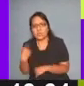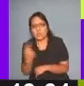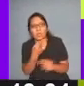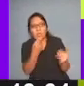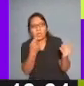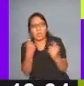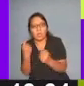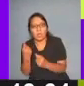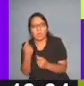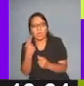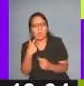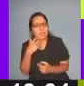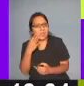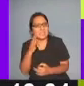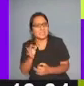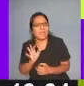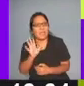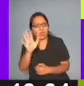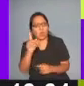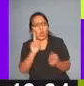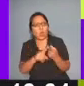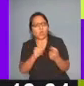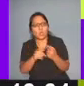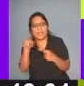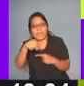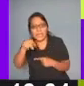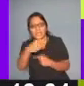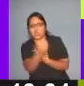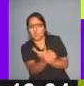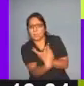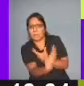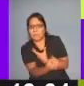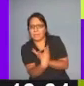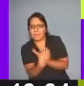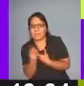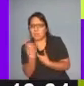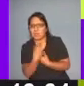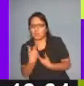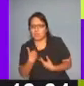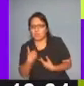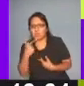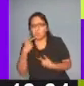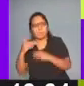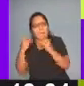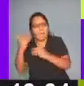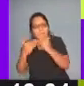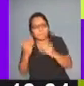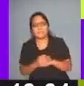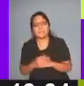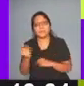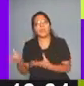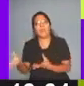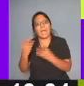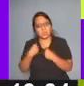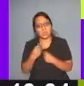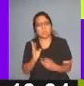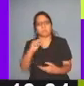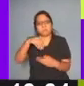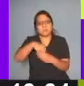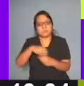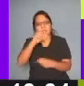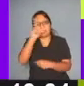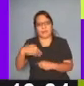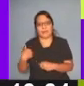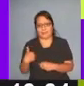en permanente relación, nos van a mandar material, nos van a ayudar en ingresar al país. Yo